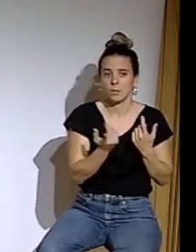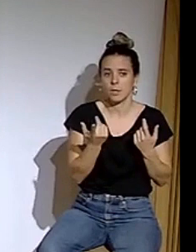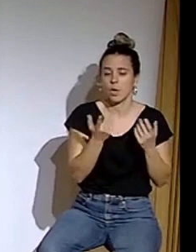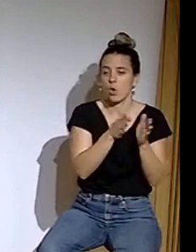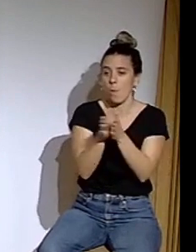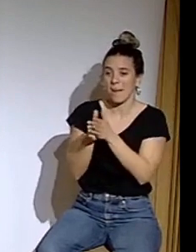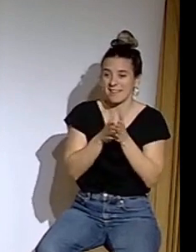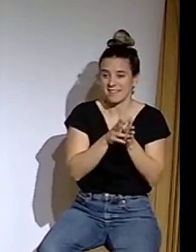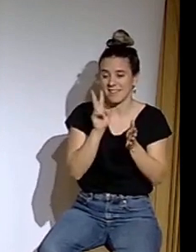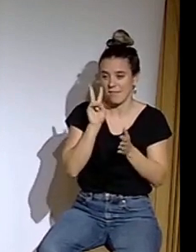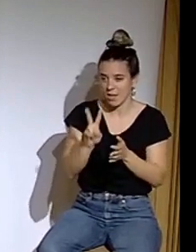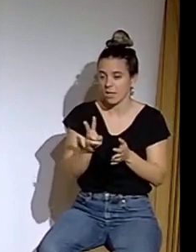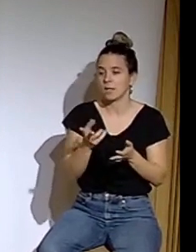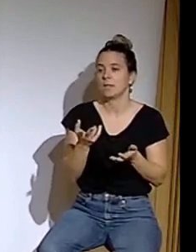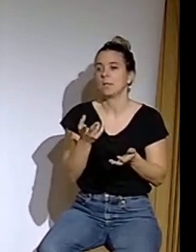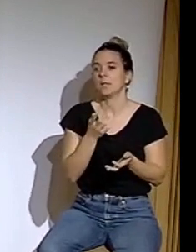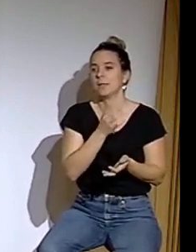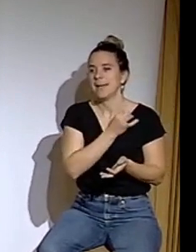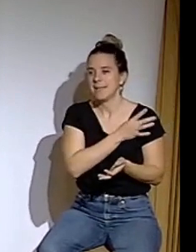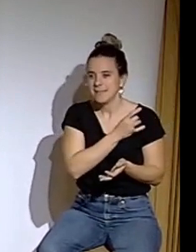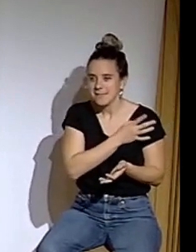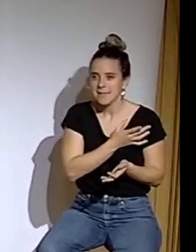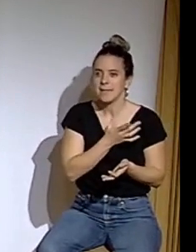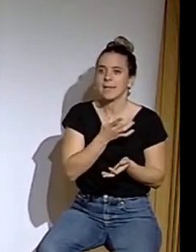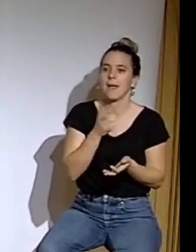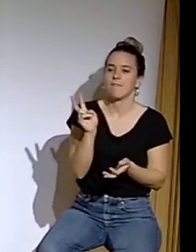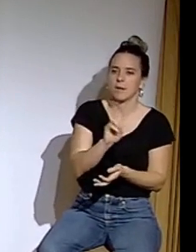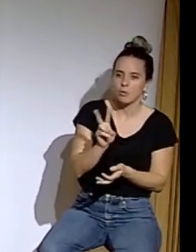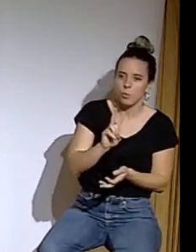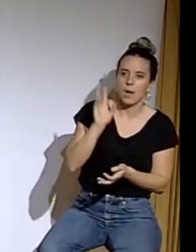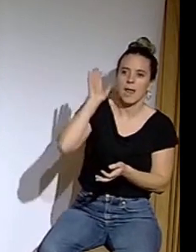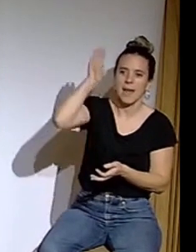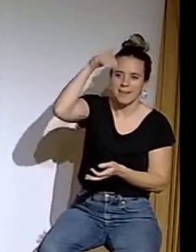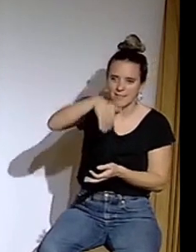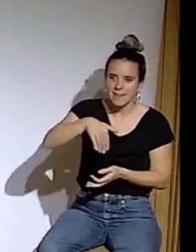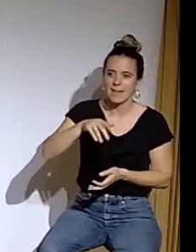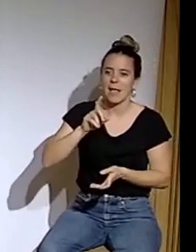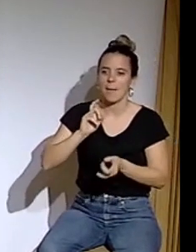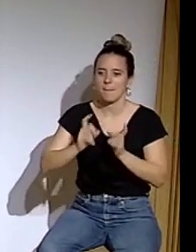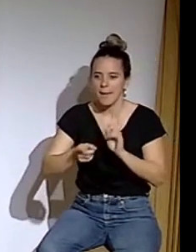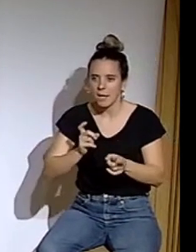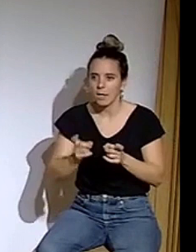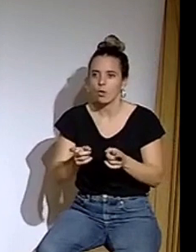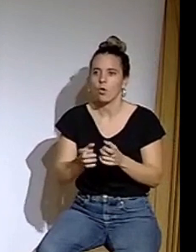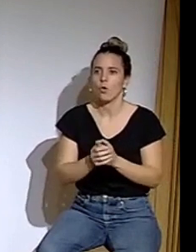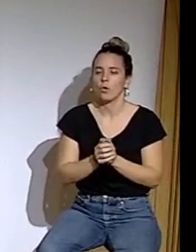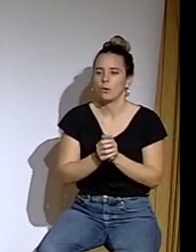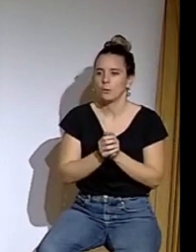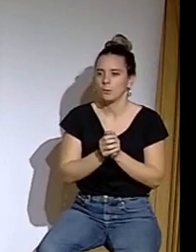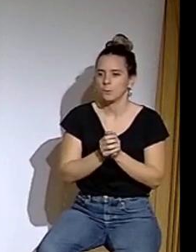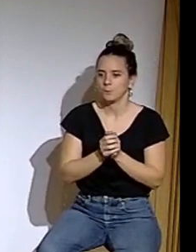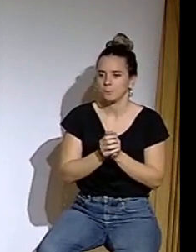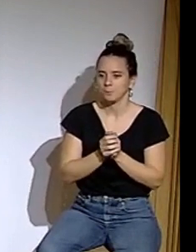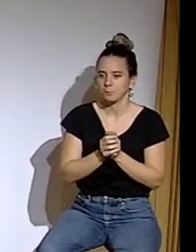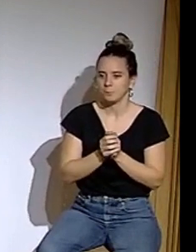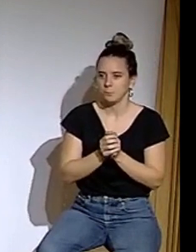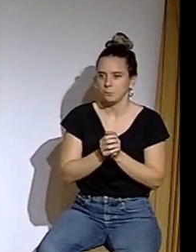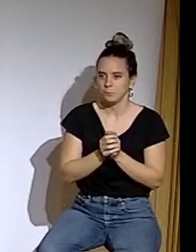de Brasil Chile Venezuela Argentina México y